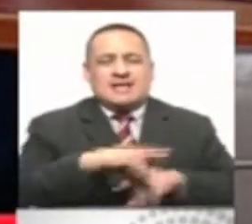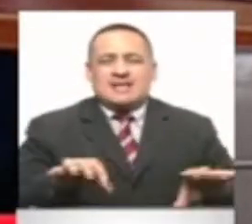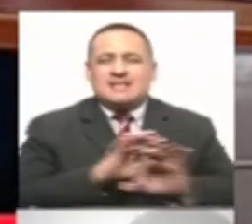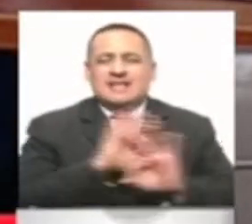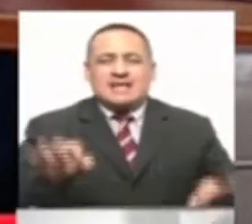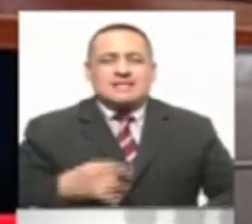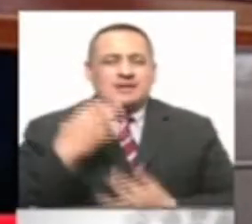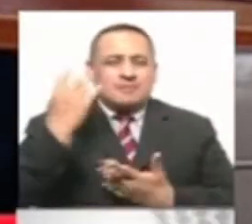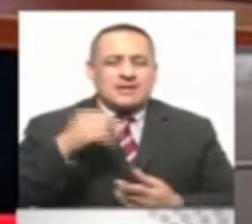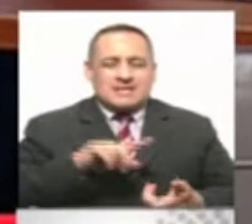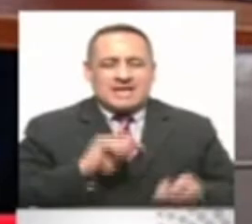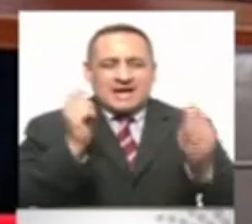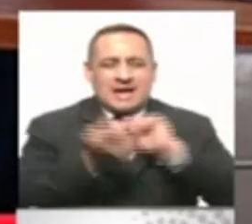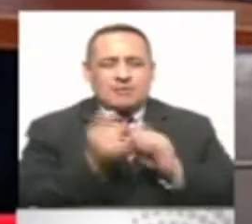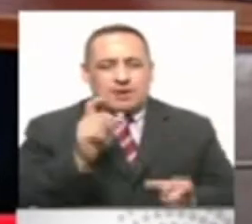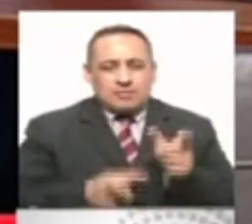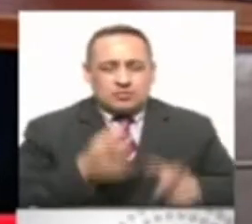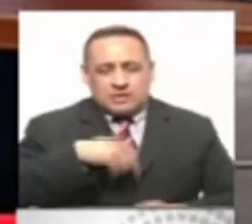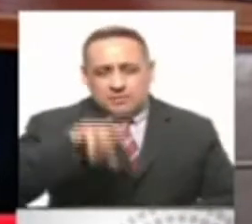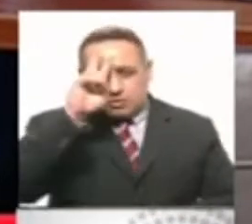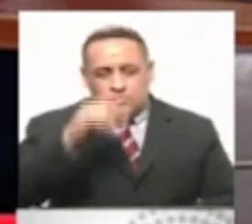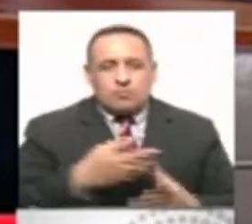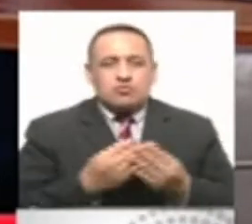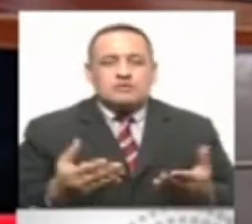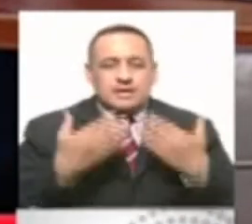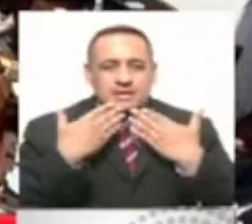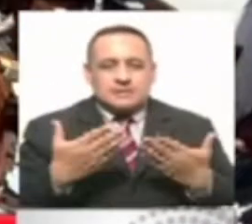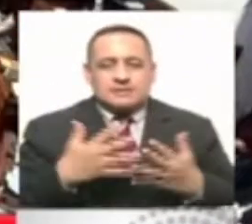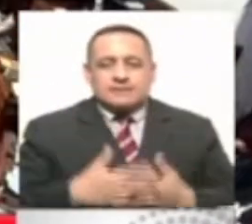esa esperanza de cambio del pueblo peruano. Muchísimas gracias.